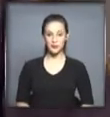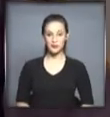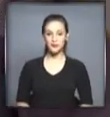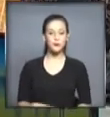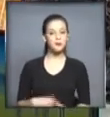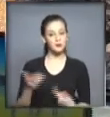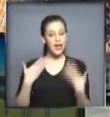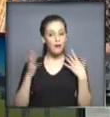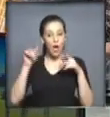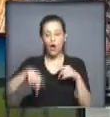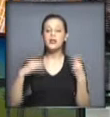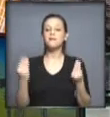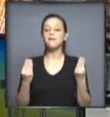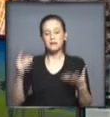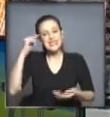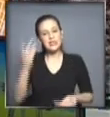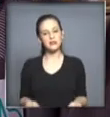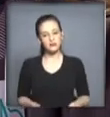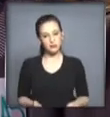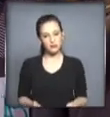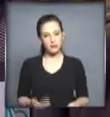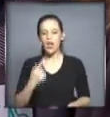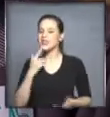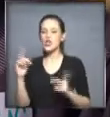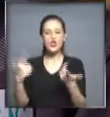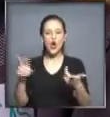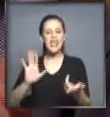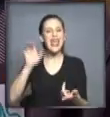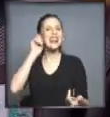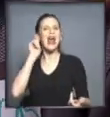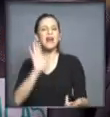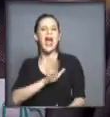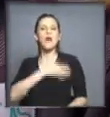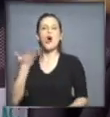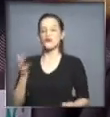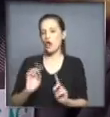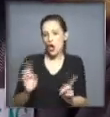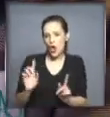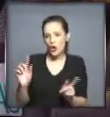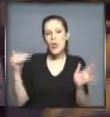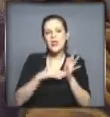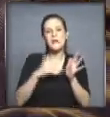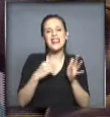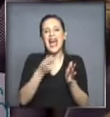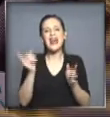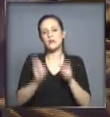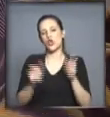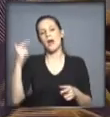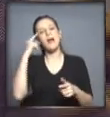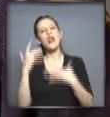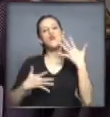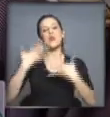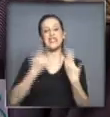Bueno, de lo que estamos hablando. Bueno, no hay edad para el amor, o sea, es según, porque puede ser que una persona sea muy chica y la otra no